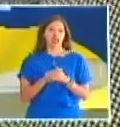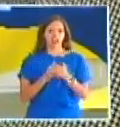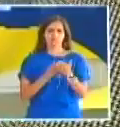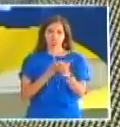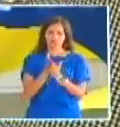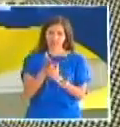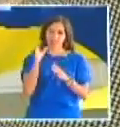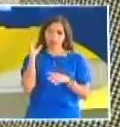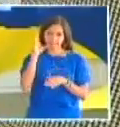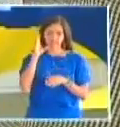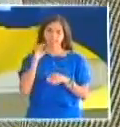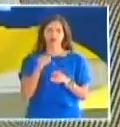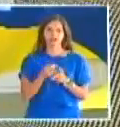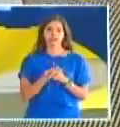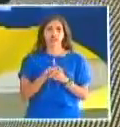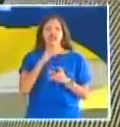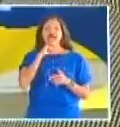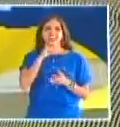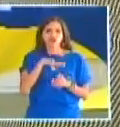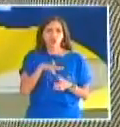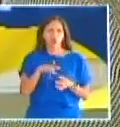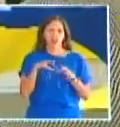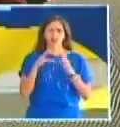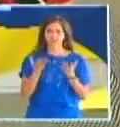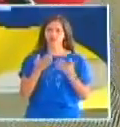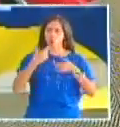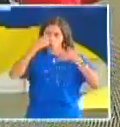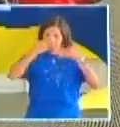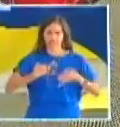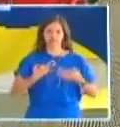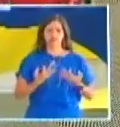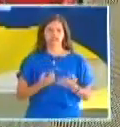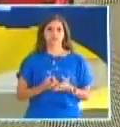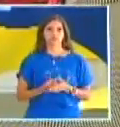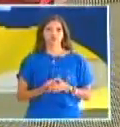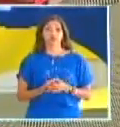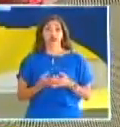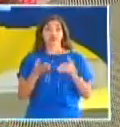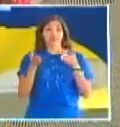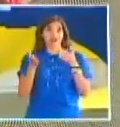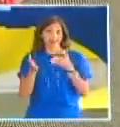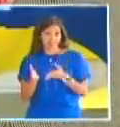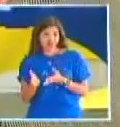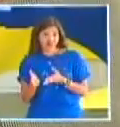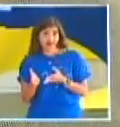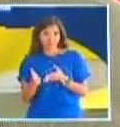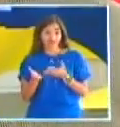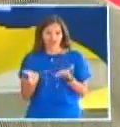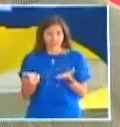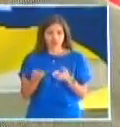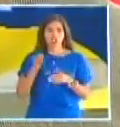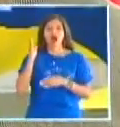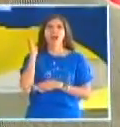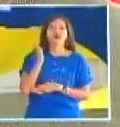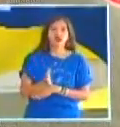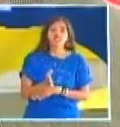una historia antiimperialista, honesta, decente. Si esa ha sido la